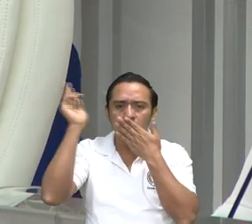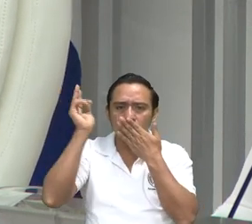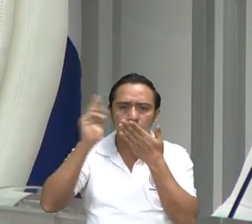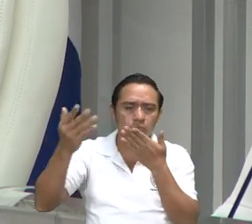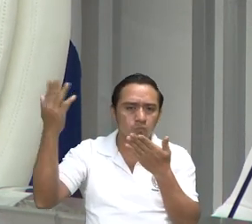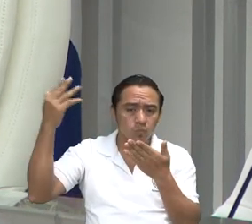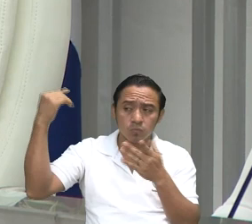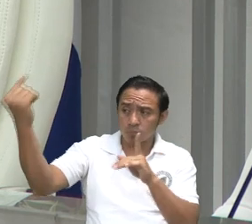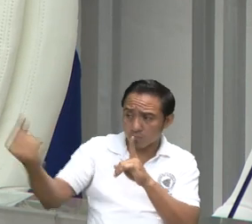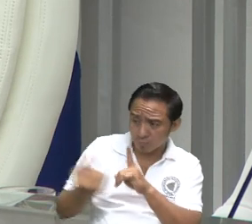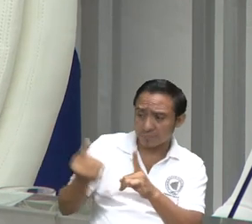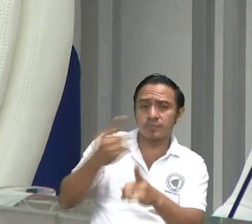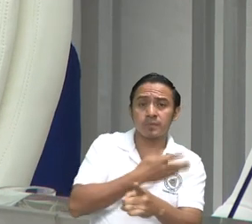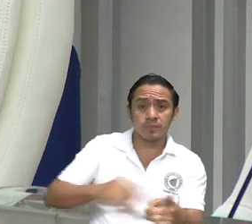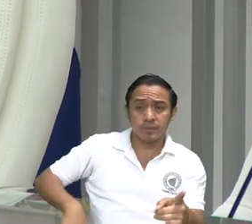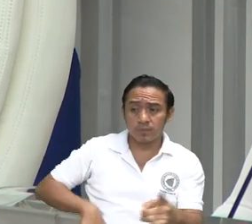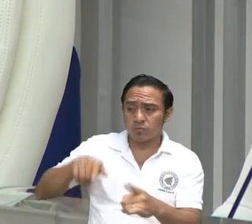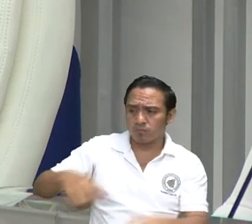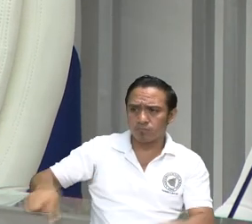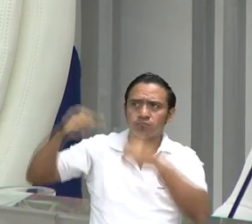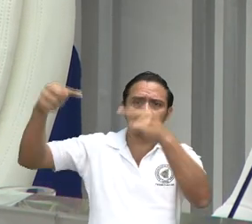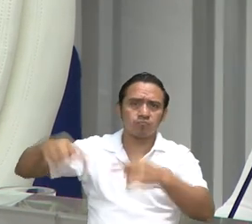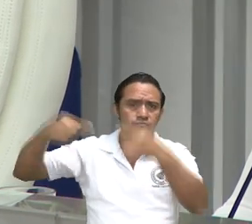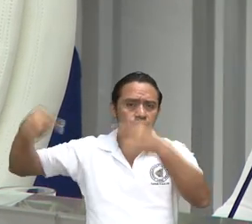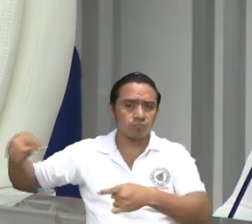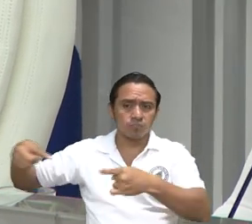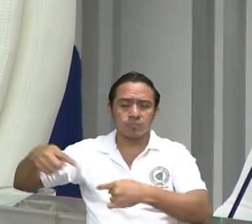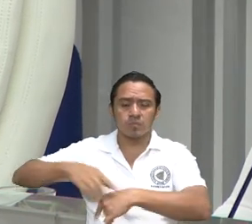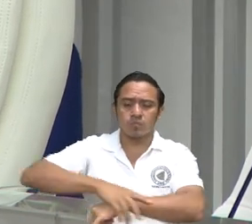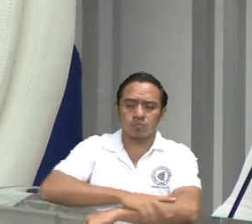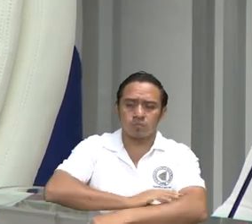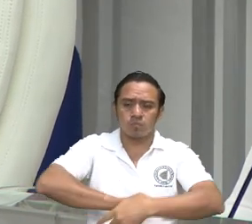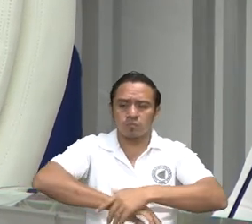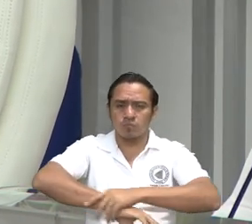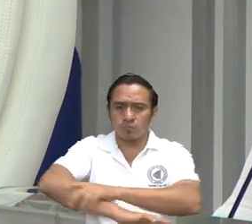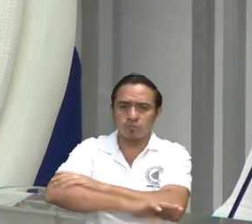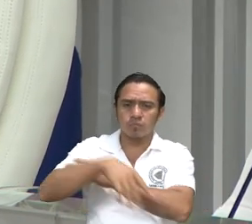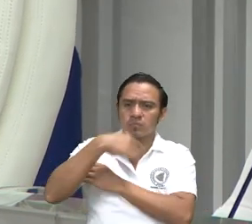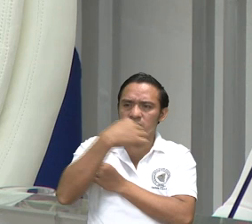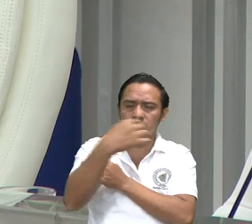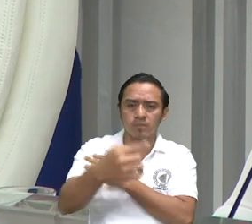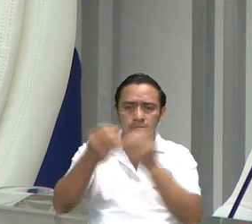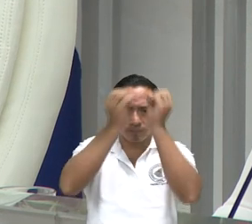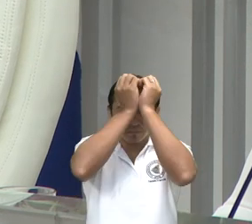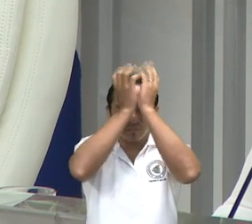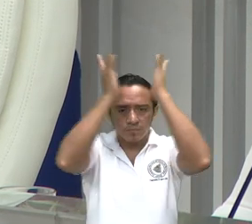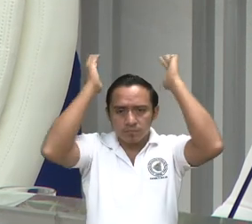ante el colonialismo se evidenció con la valentía y coraje de los